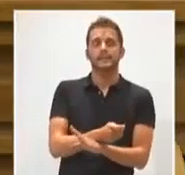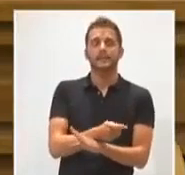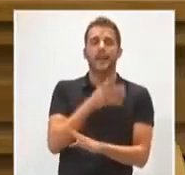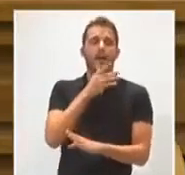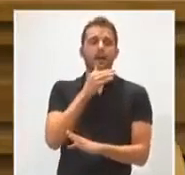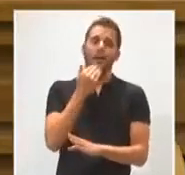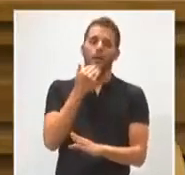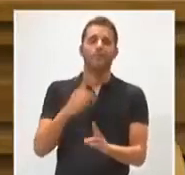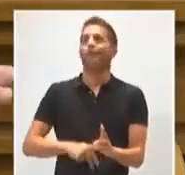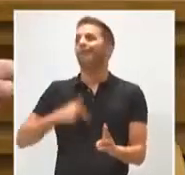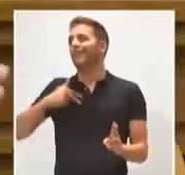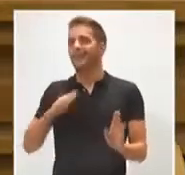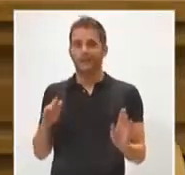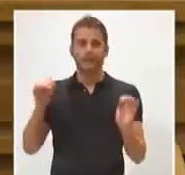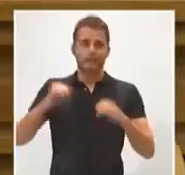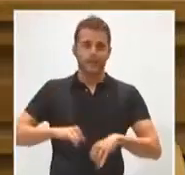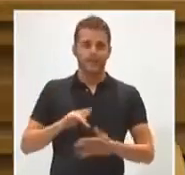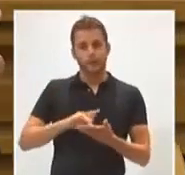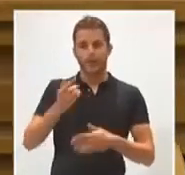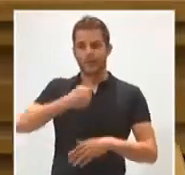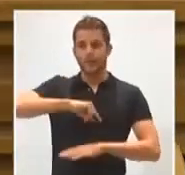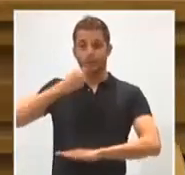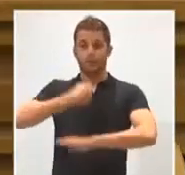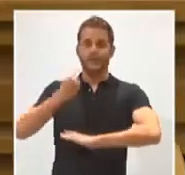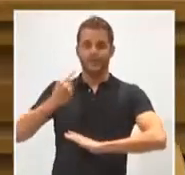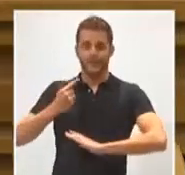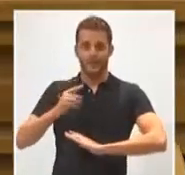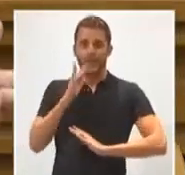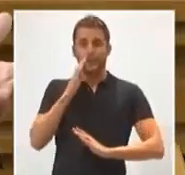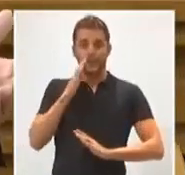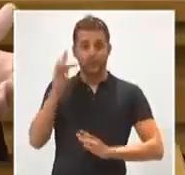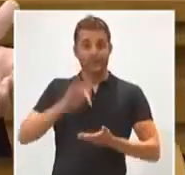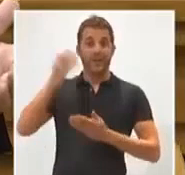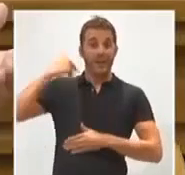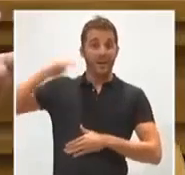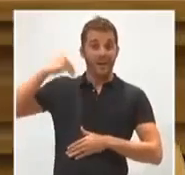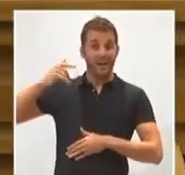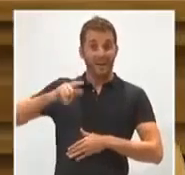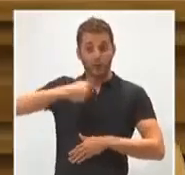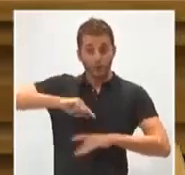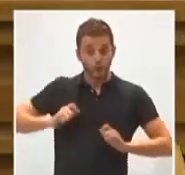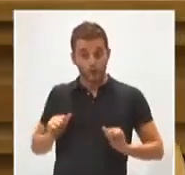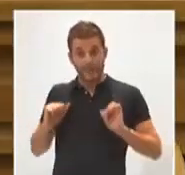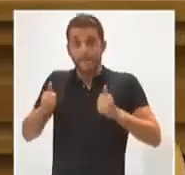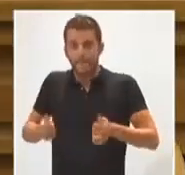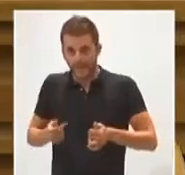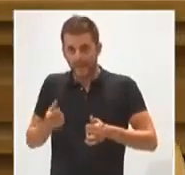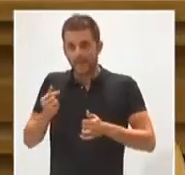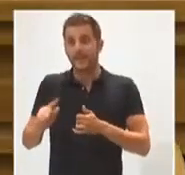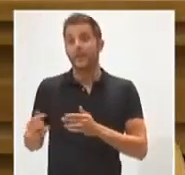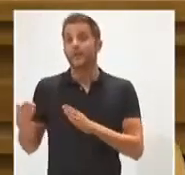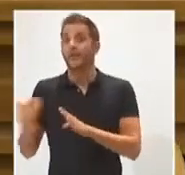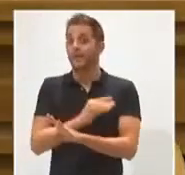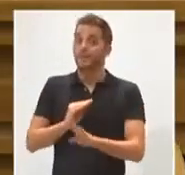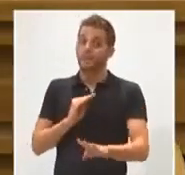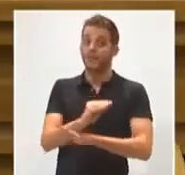cosa que ya bueno nos lo tomamos como obligación pero esto se empezó aquí y se empezó porque se quiso a que el dinero se anticipará para que